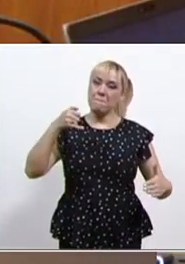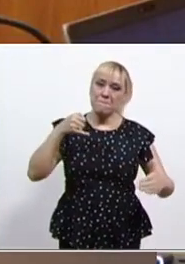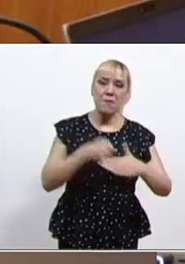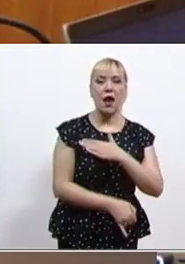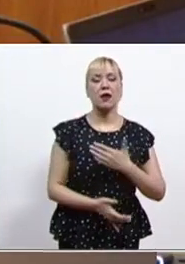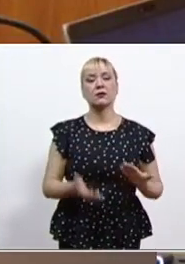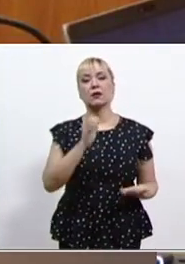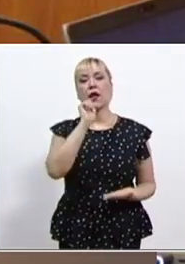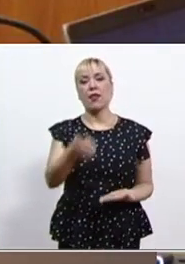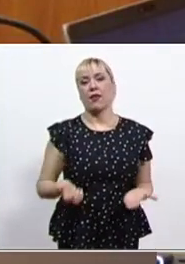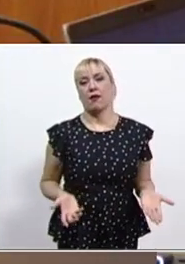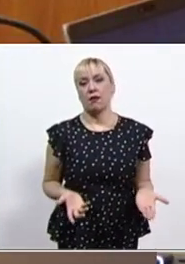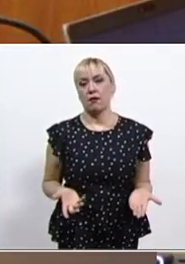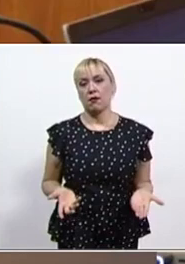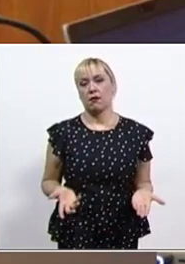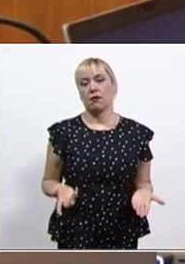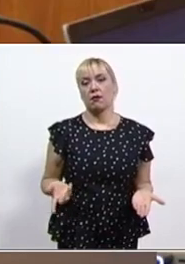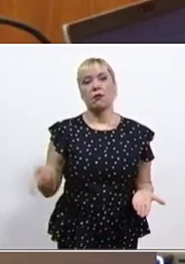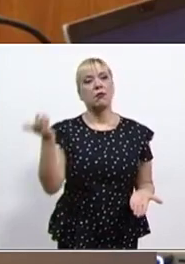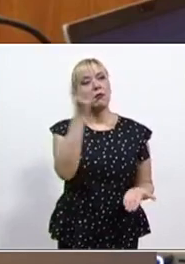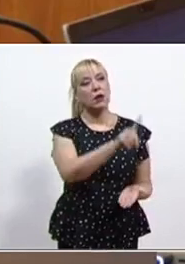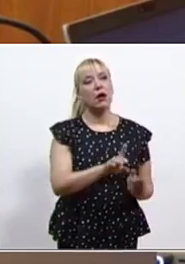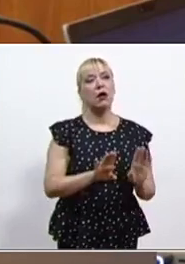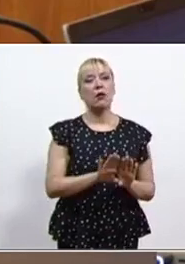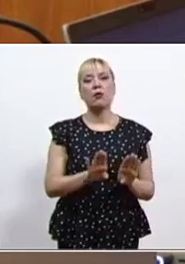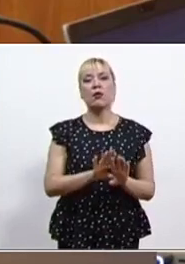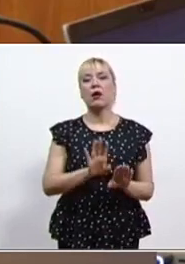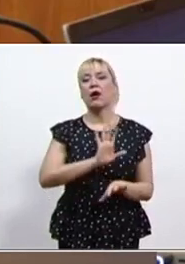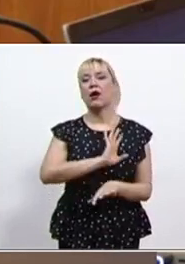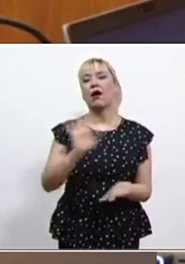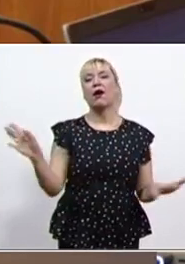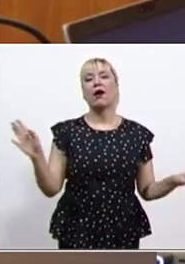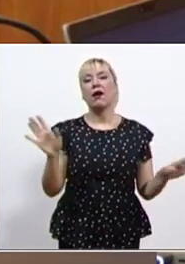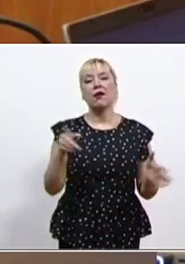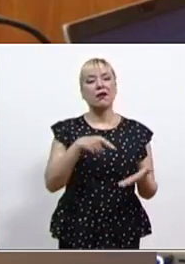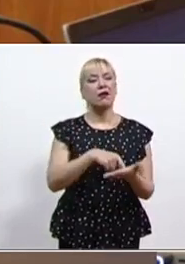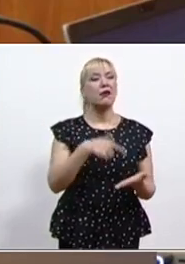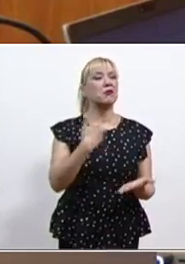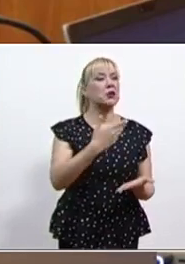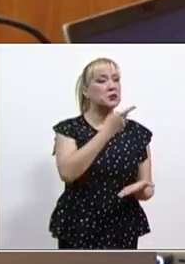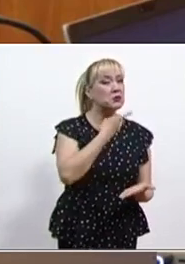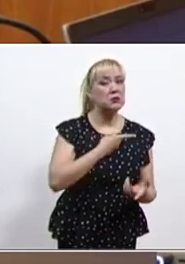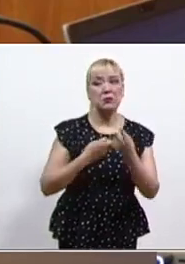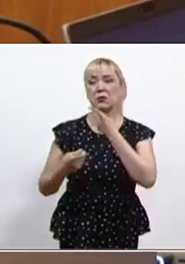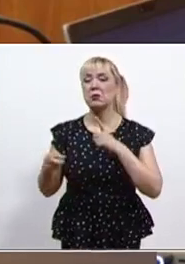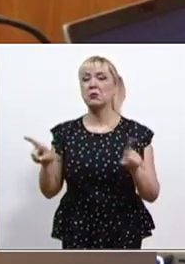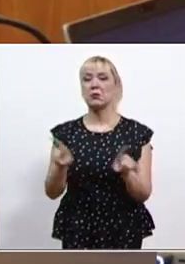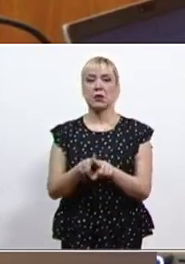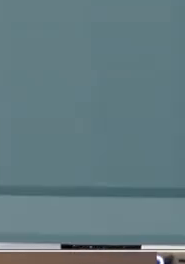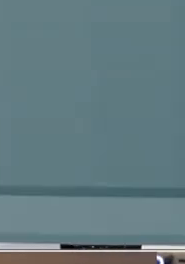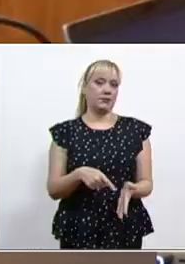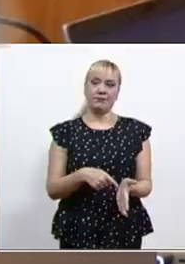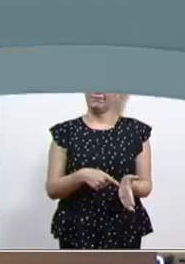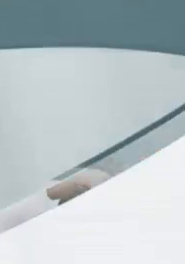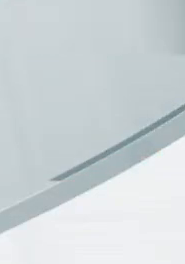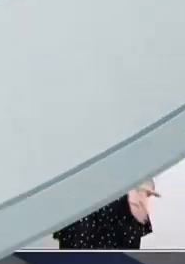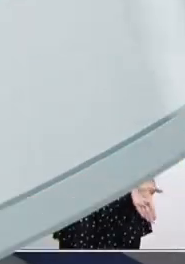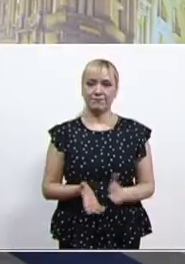denunciados y la instrucción del procedimiento tuvo como base circunstancias que no corresponden a las constancias.